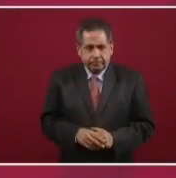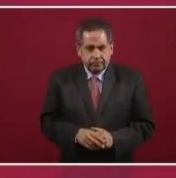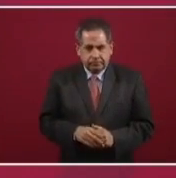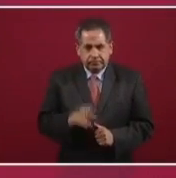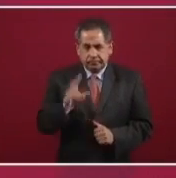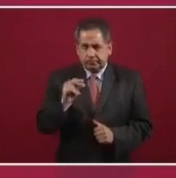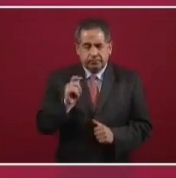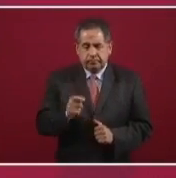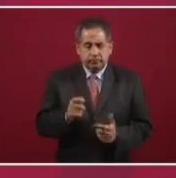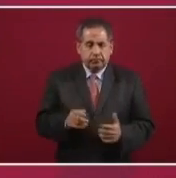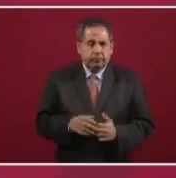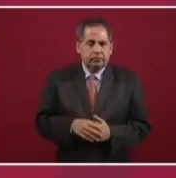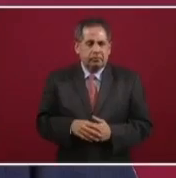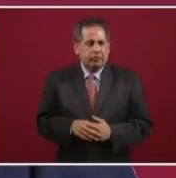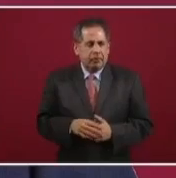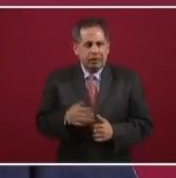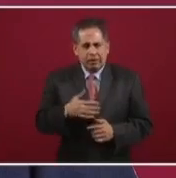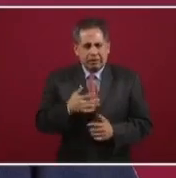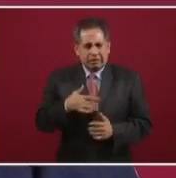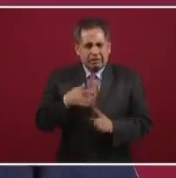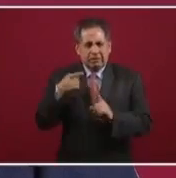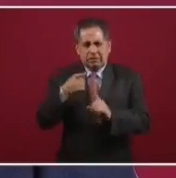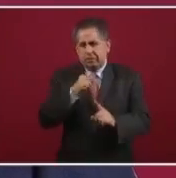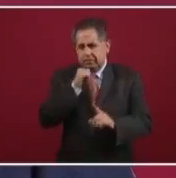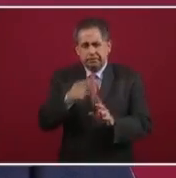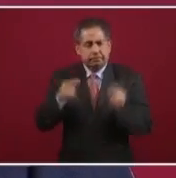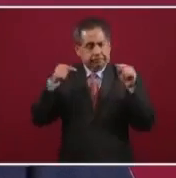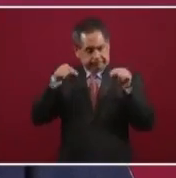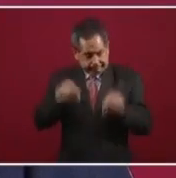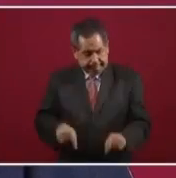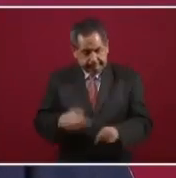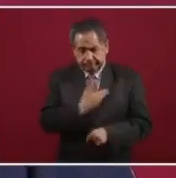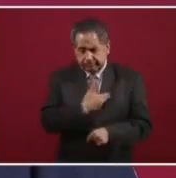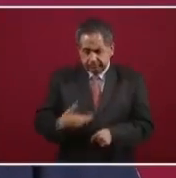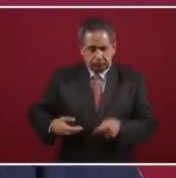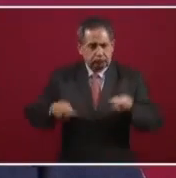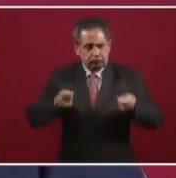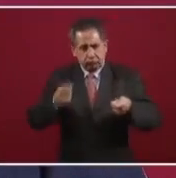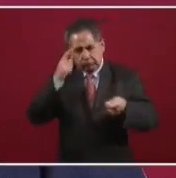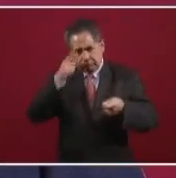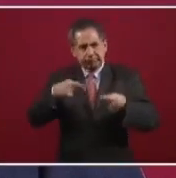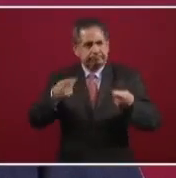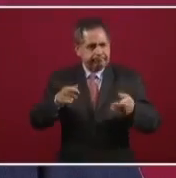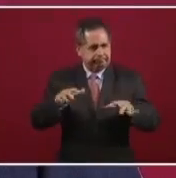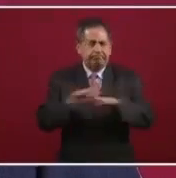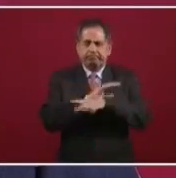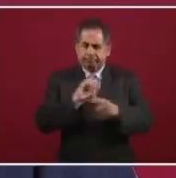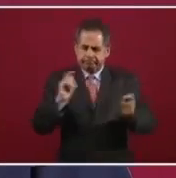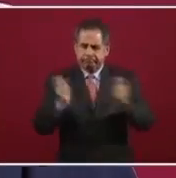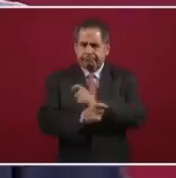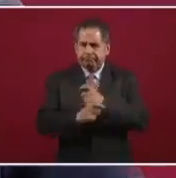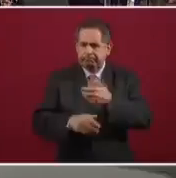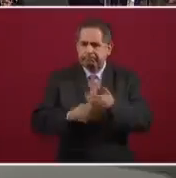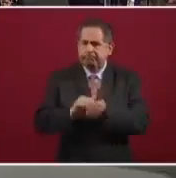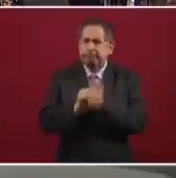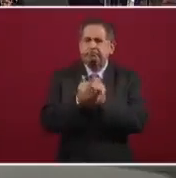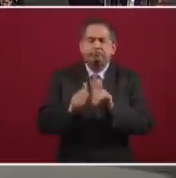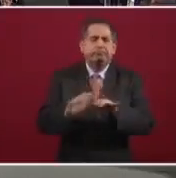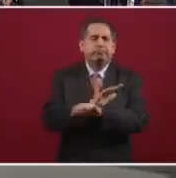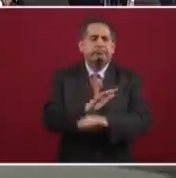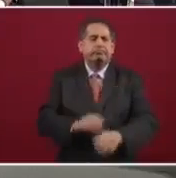no tiene ningún sentido. Si está uno aquí es para que haya cambios, transformación.